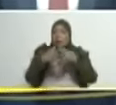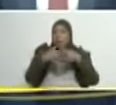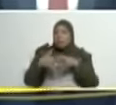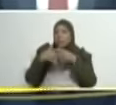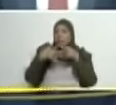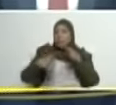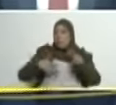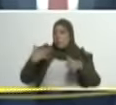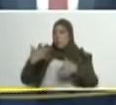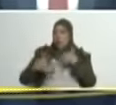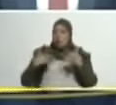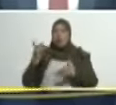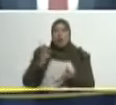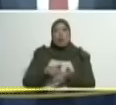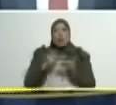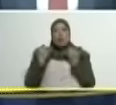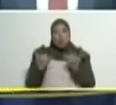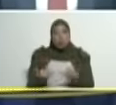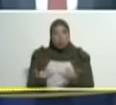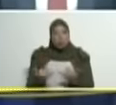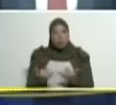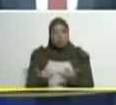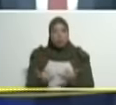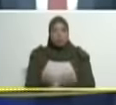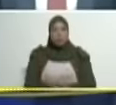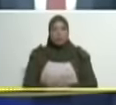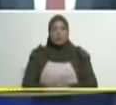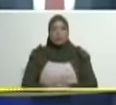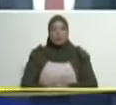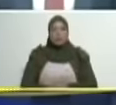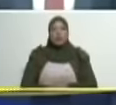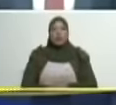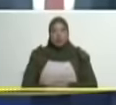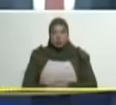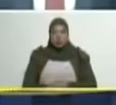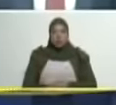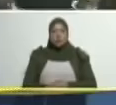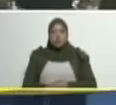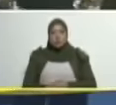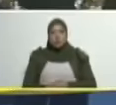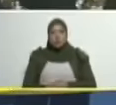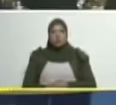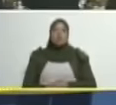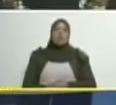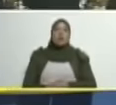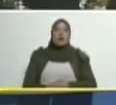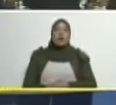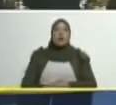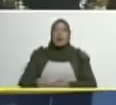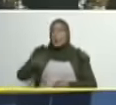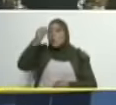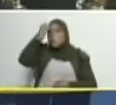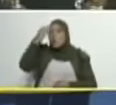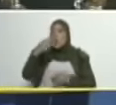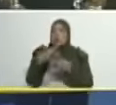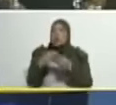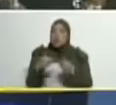¿cómo pudiera llamarlo, vale? Porque la palabra que me viene a la mente es muy suave.